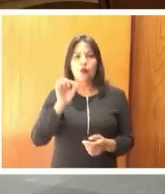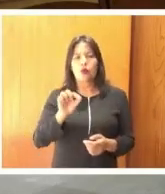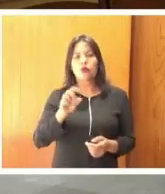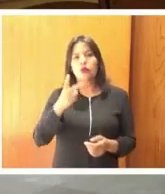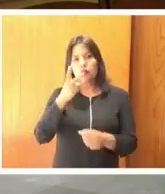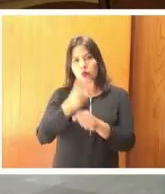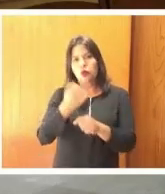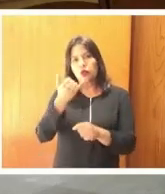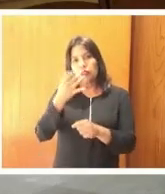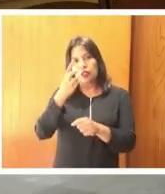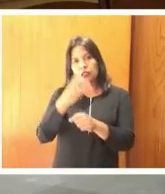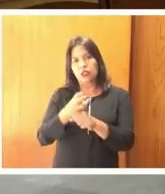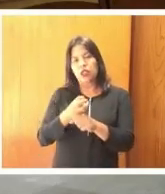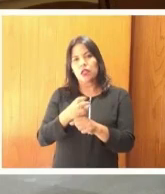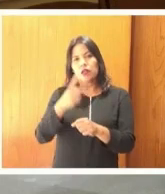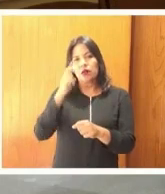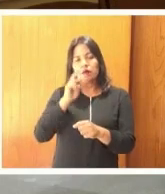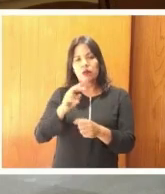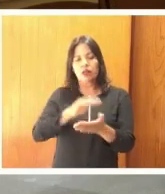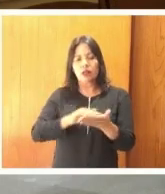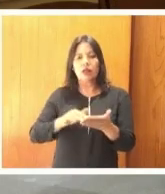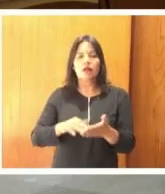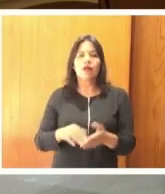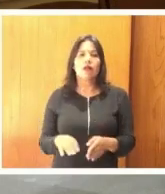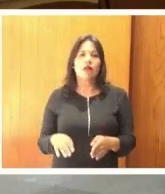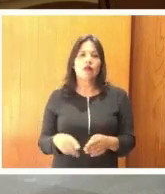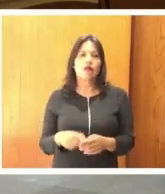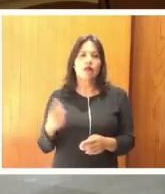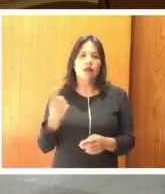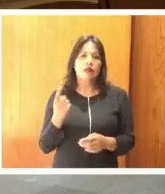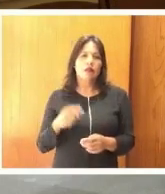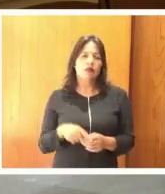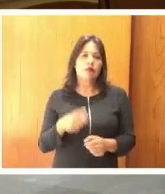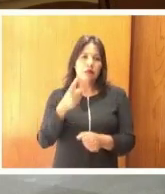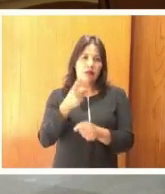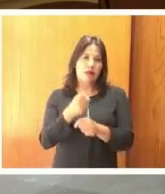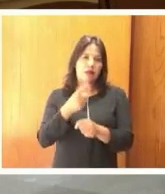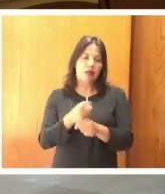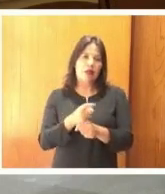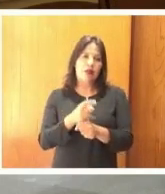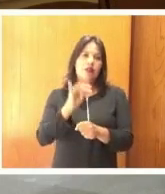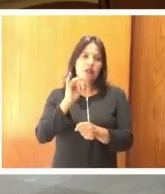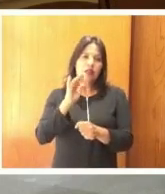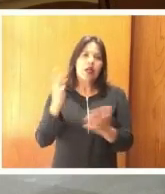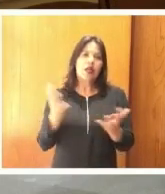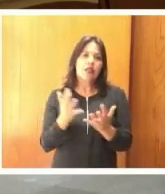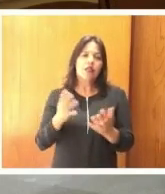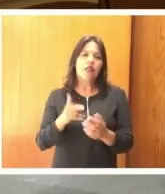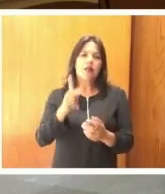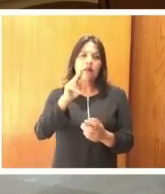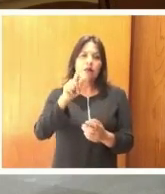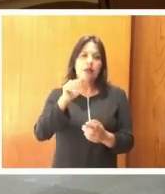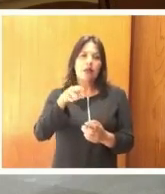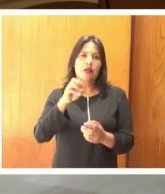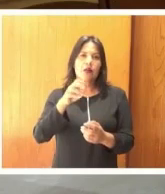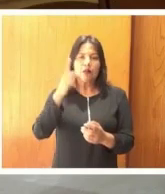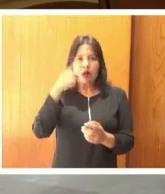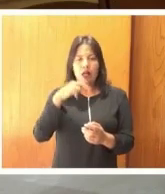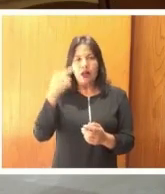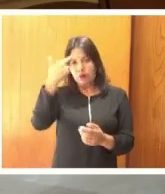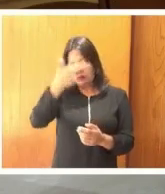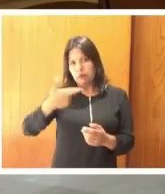tercero de asuntos generales corresponden a, primero, la aprobación del Pleno del retorno del recurso de revisión